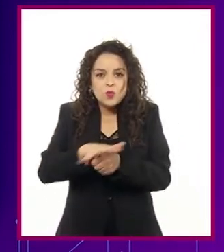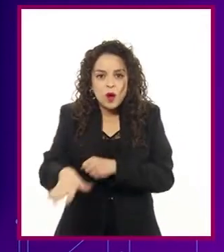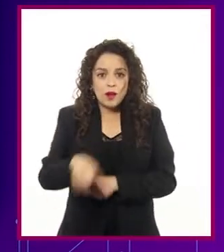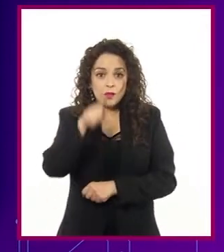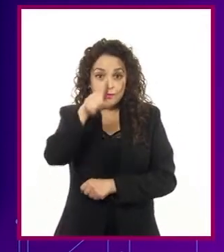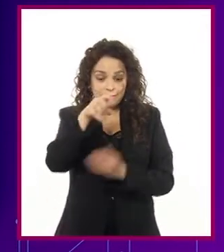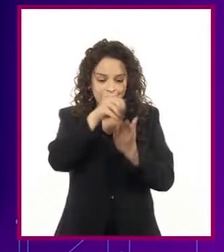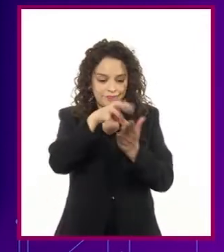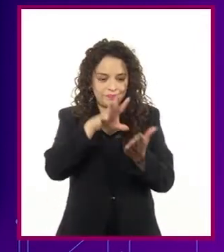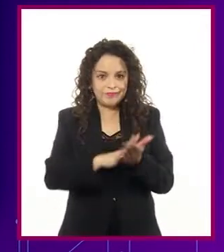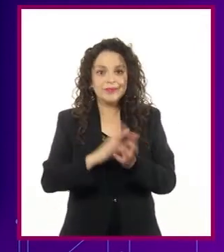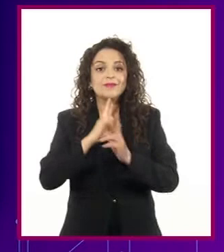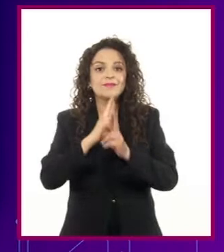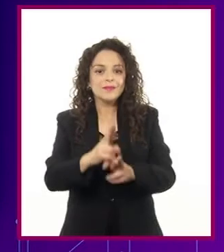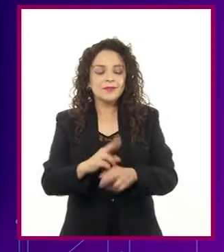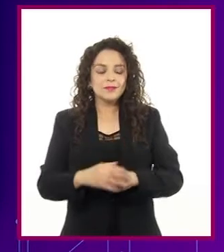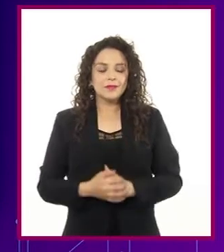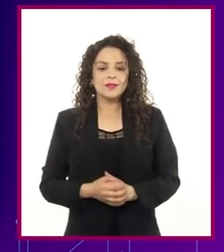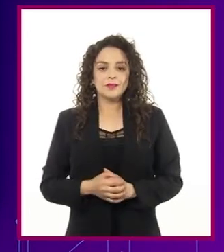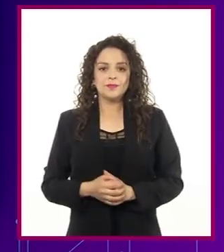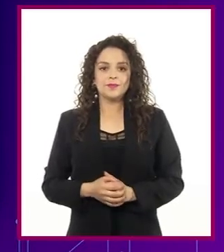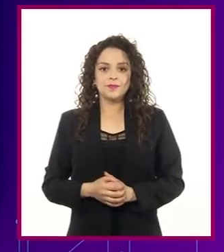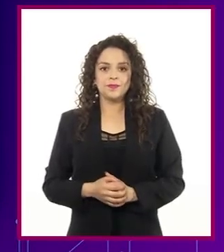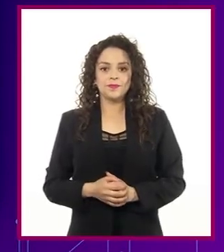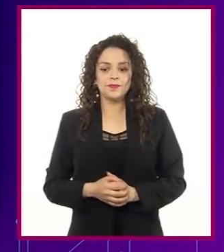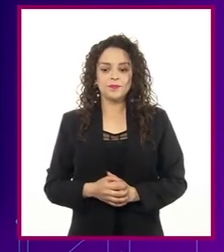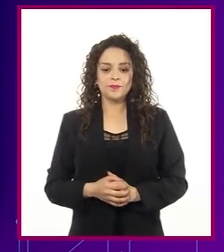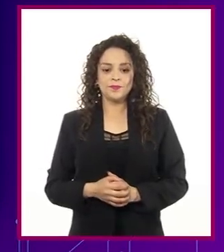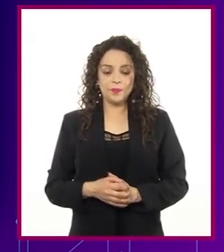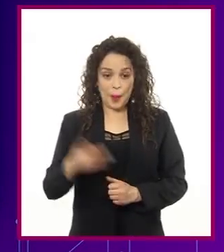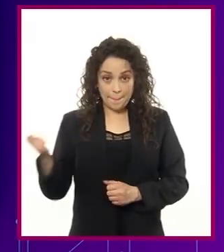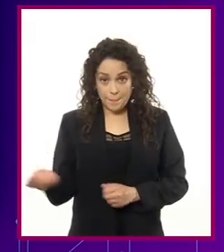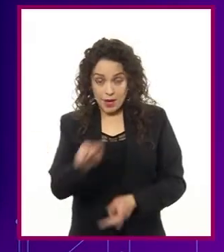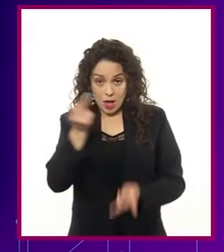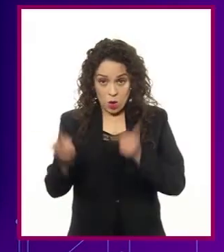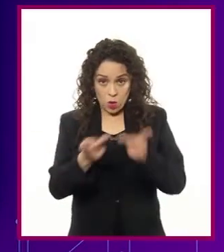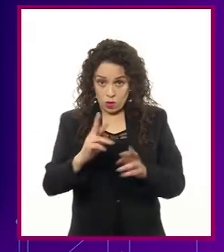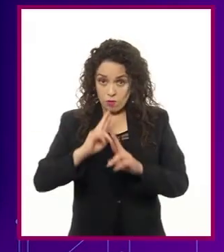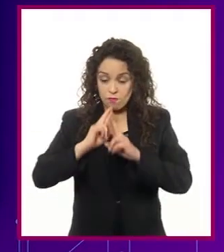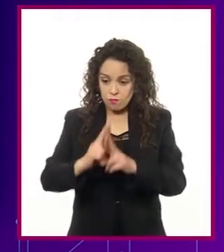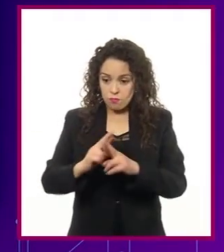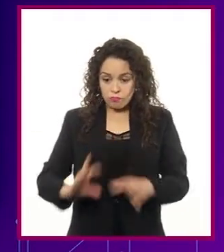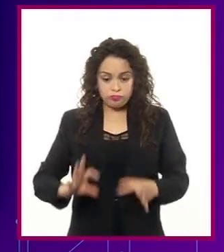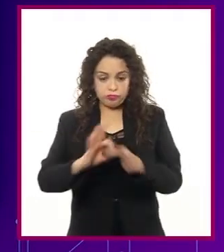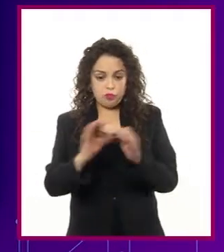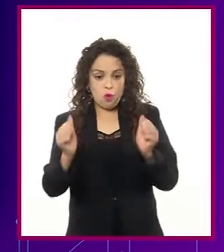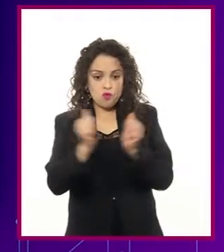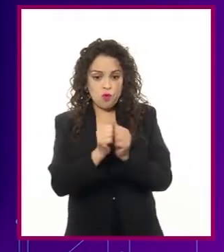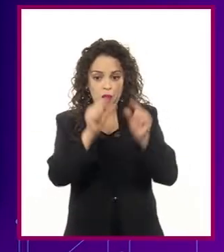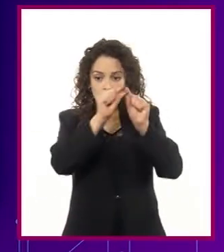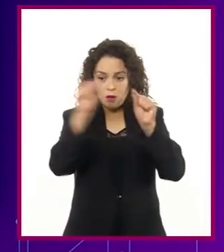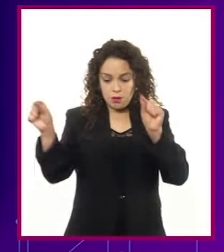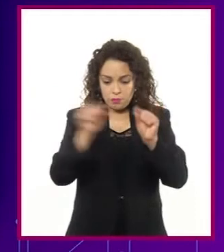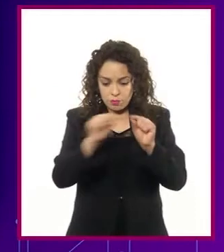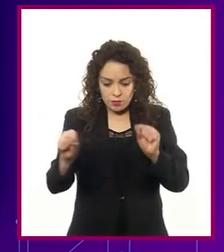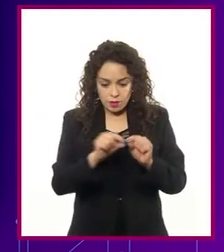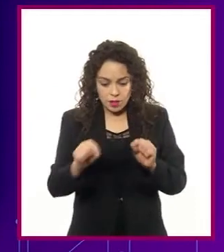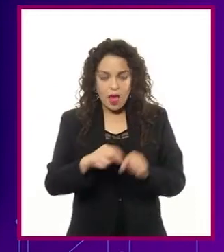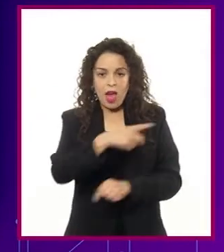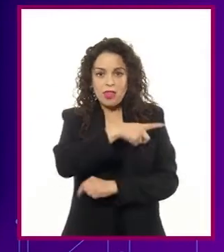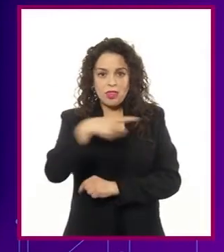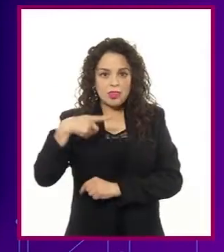respuestas. Para contestar las preguntas relacionadas con la gráfica, deben observarla